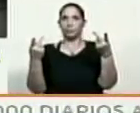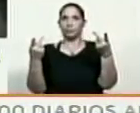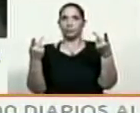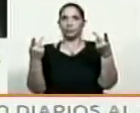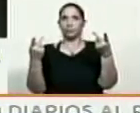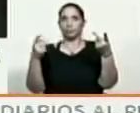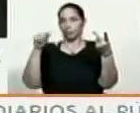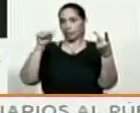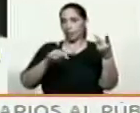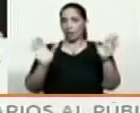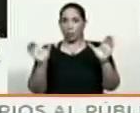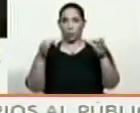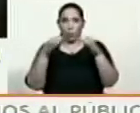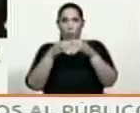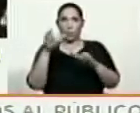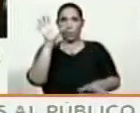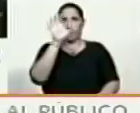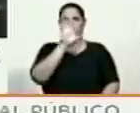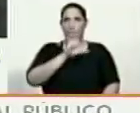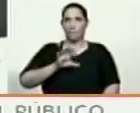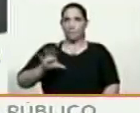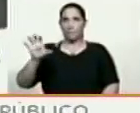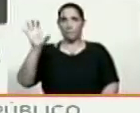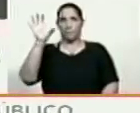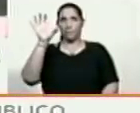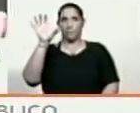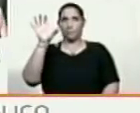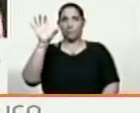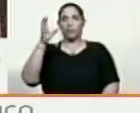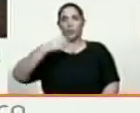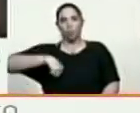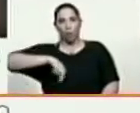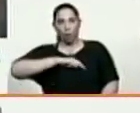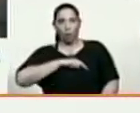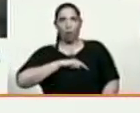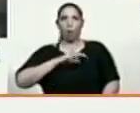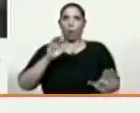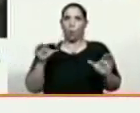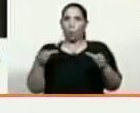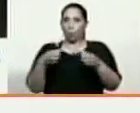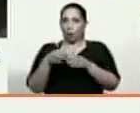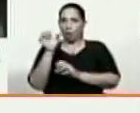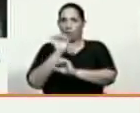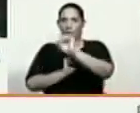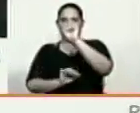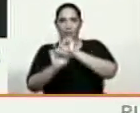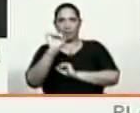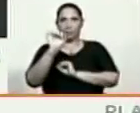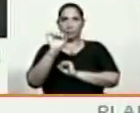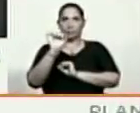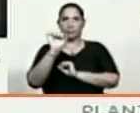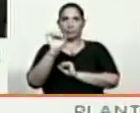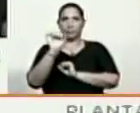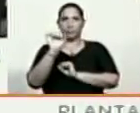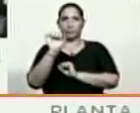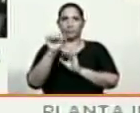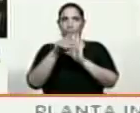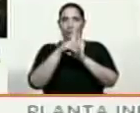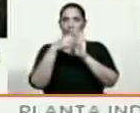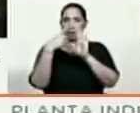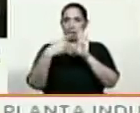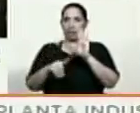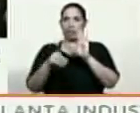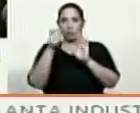de este grupo de países que nos estamos organizando para defender el derecho de